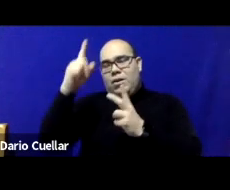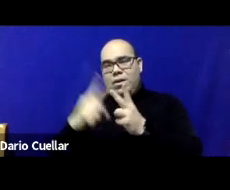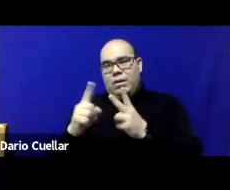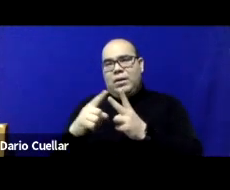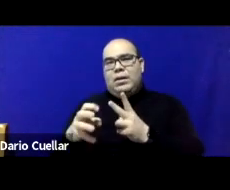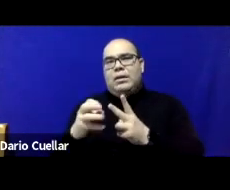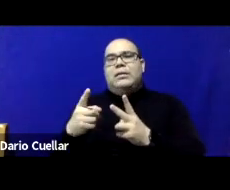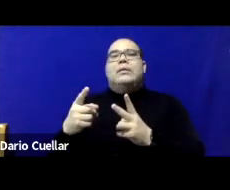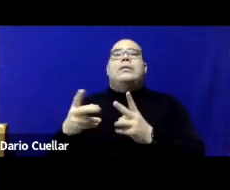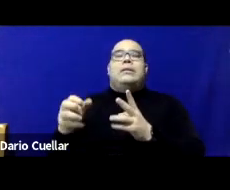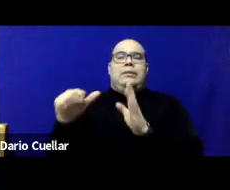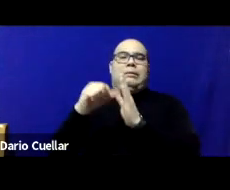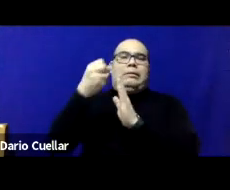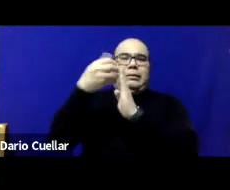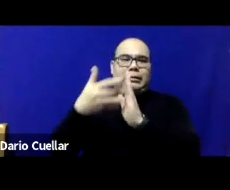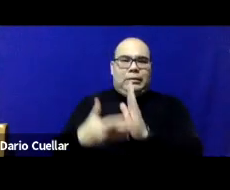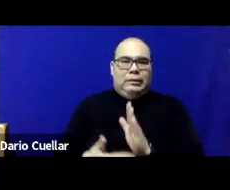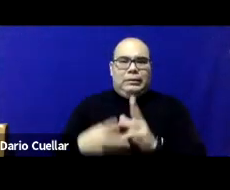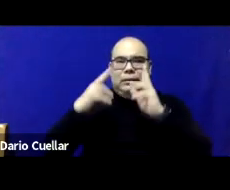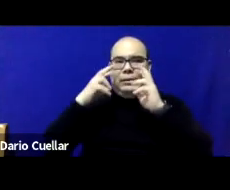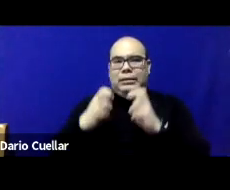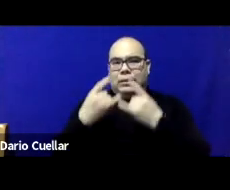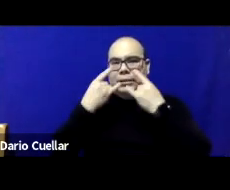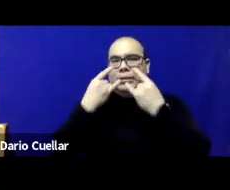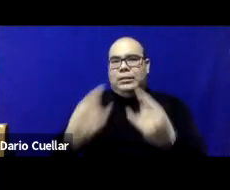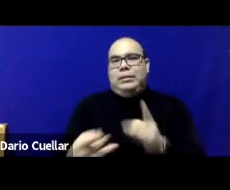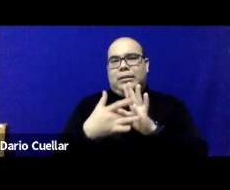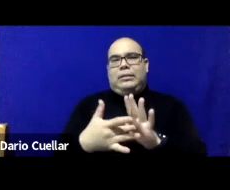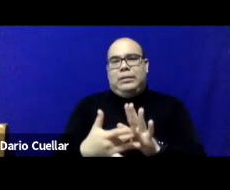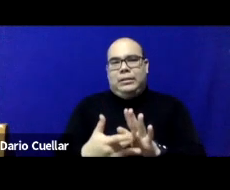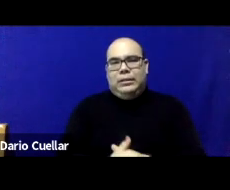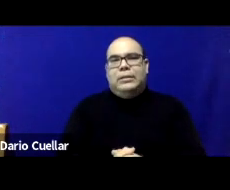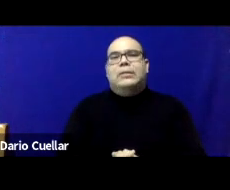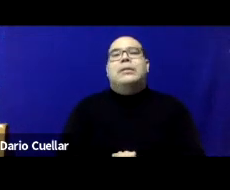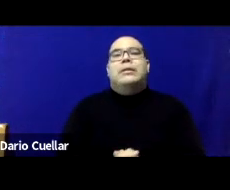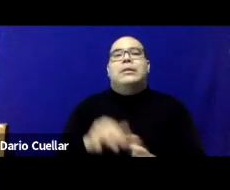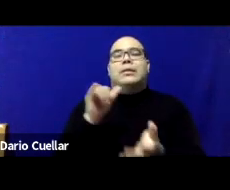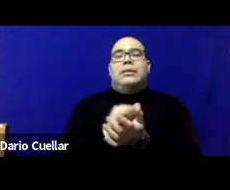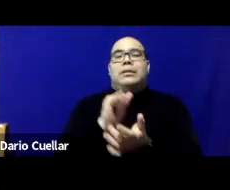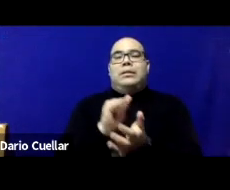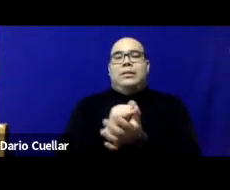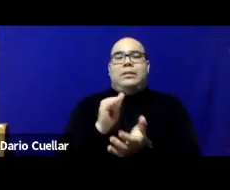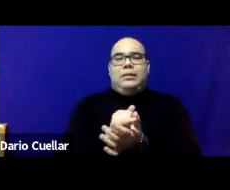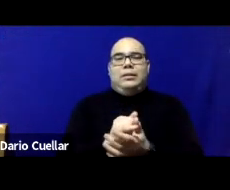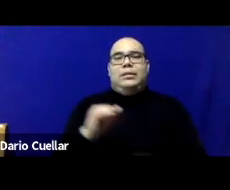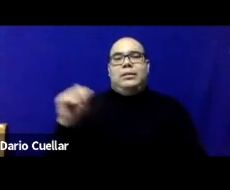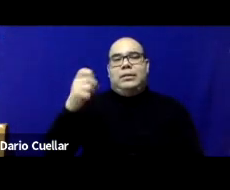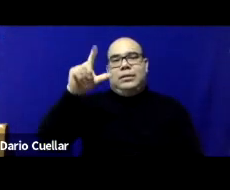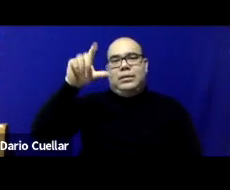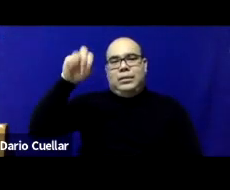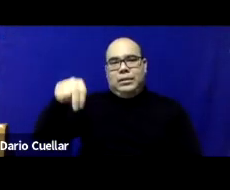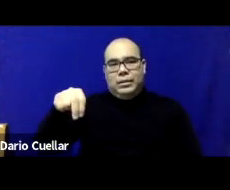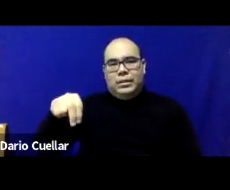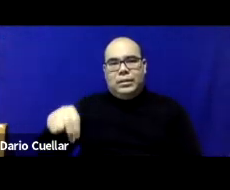interesantes de precisamente ciertas conductas en Colombia. Entonces ahí encuentran a Mataini y a Glenn frente a modificación